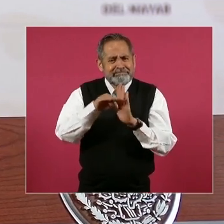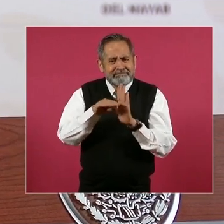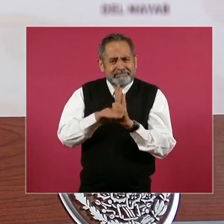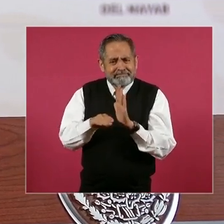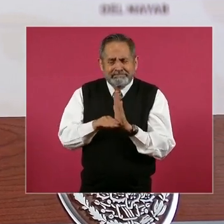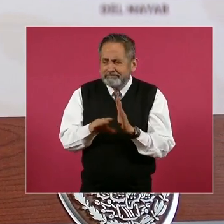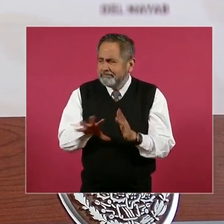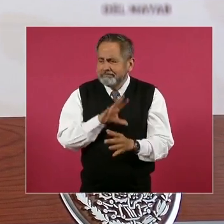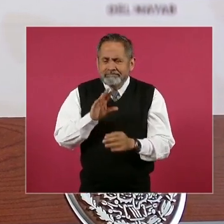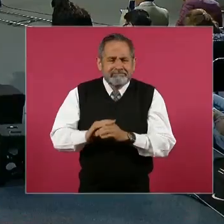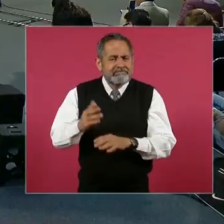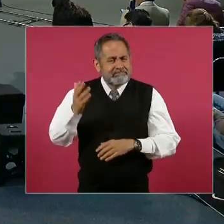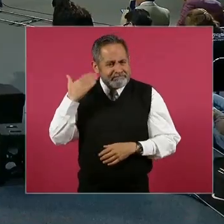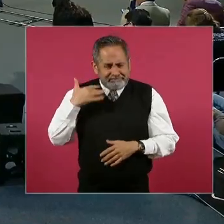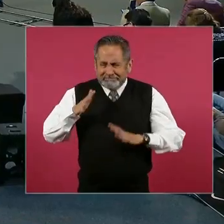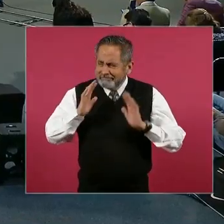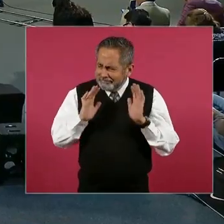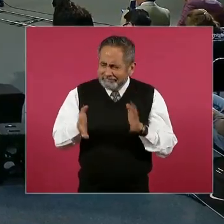se